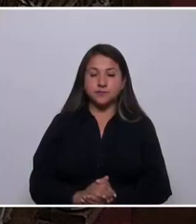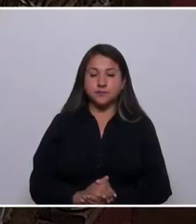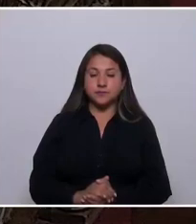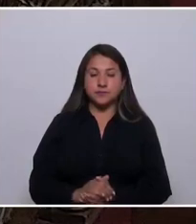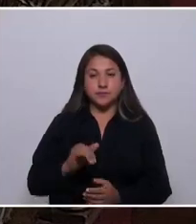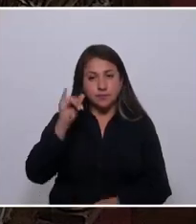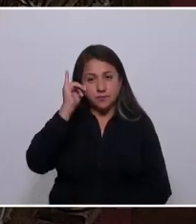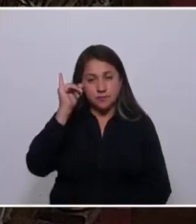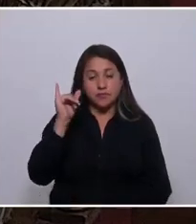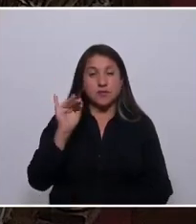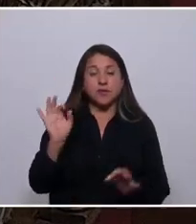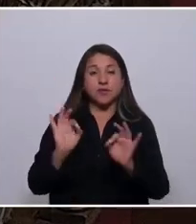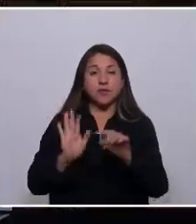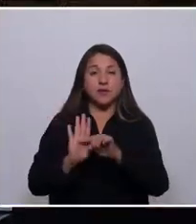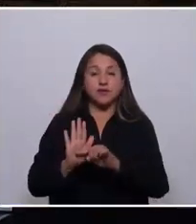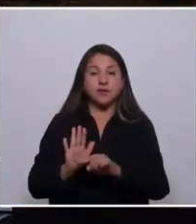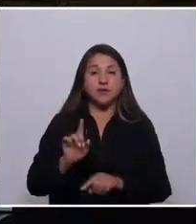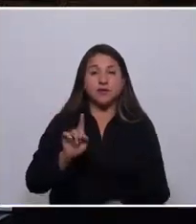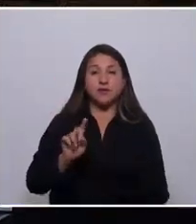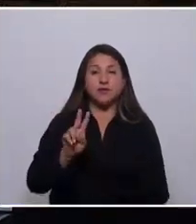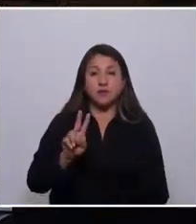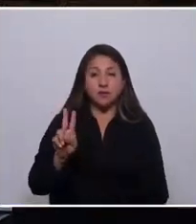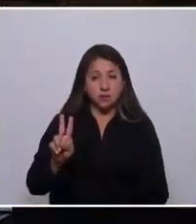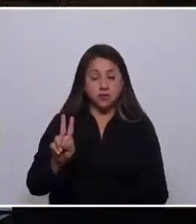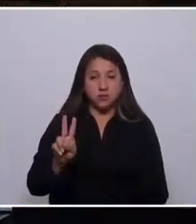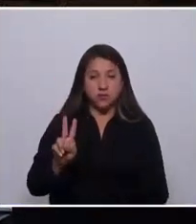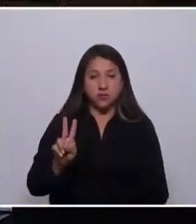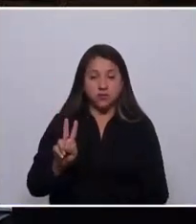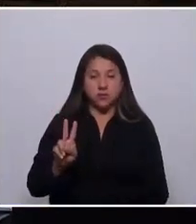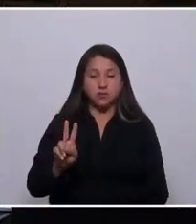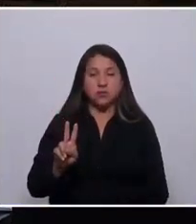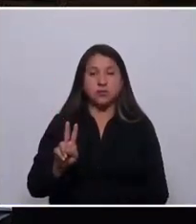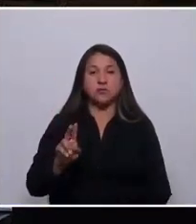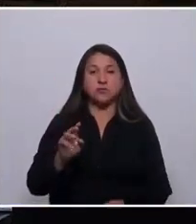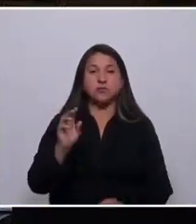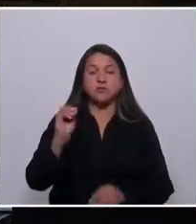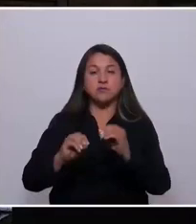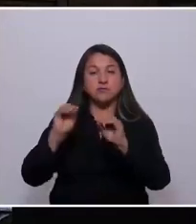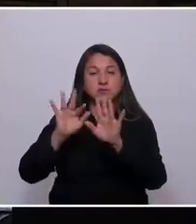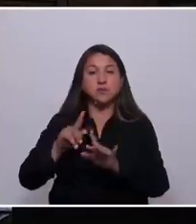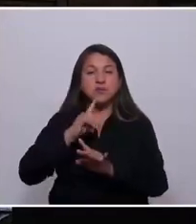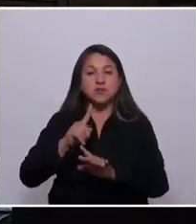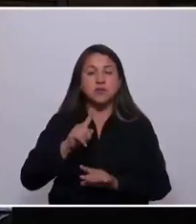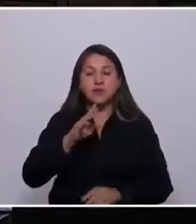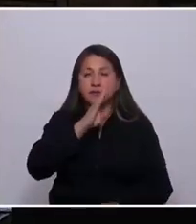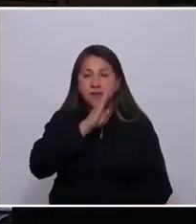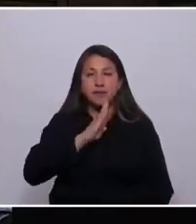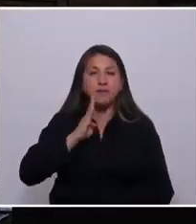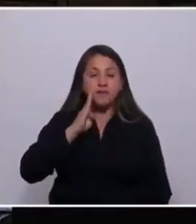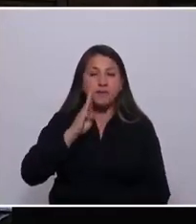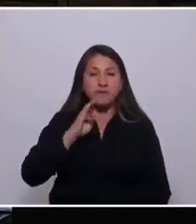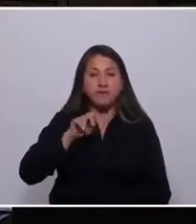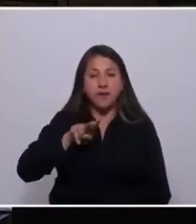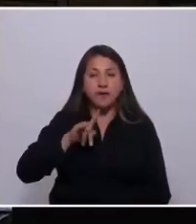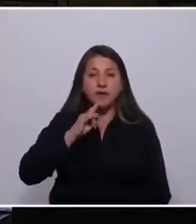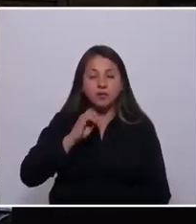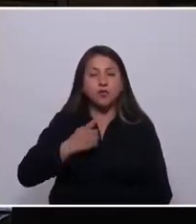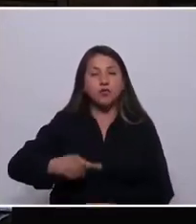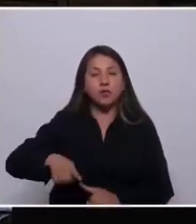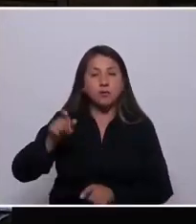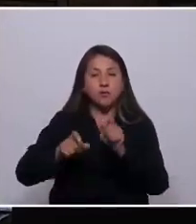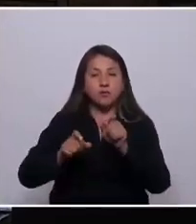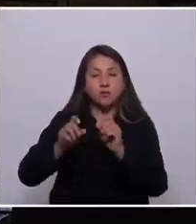Perdón, pasamos a la indicación número 122. Ha sido formulada por el convencional Benito Baranda y otros autores y